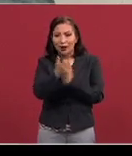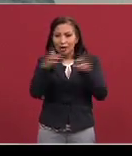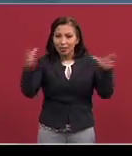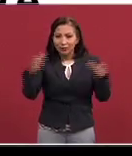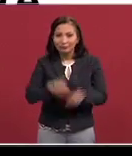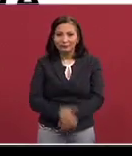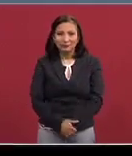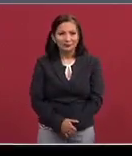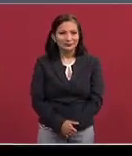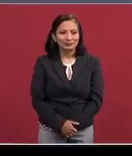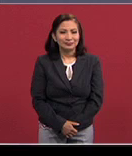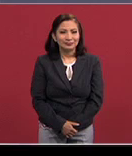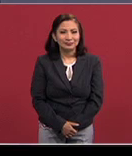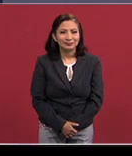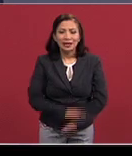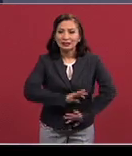grande.